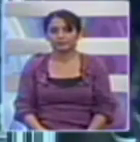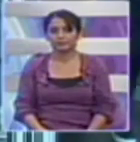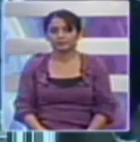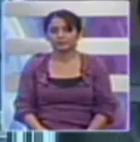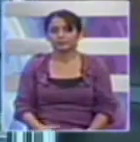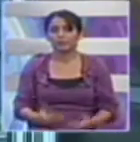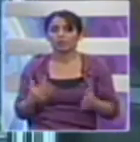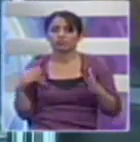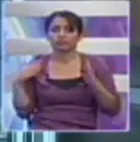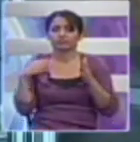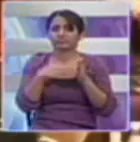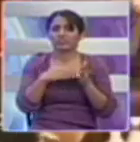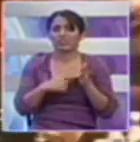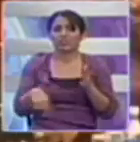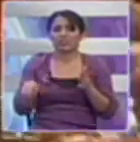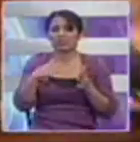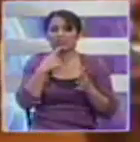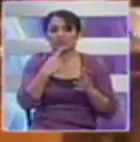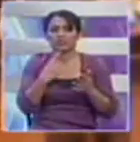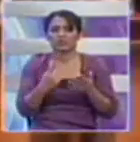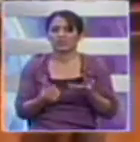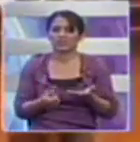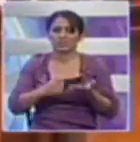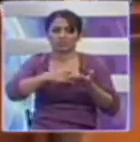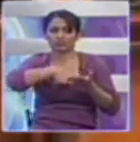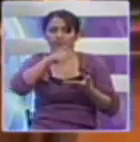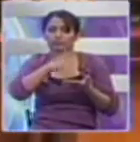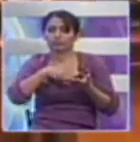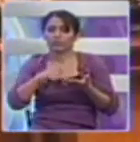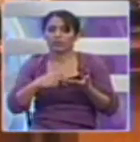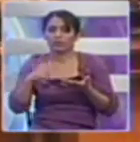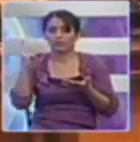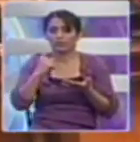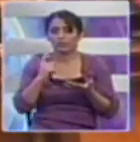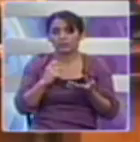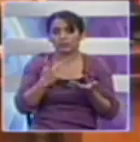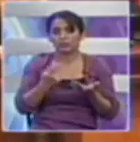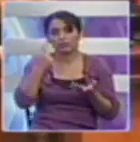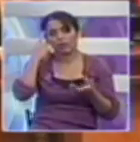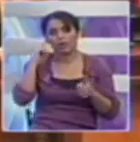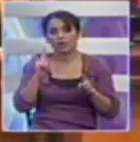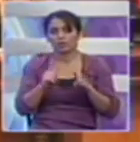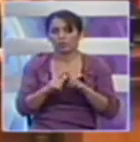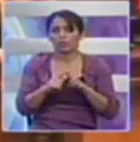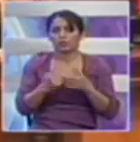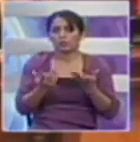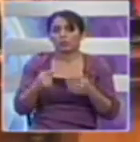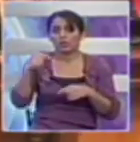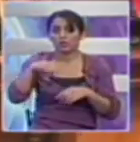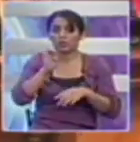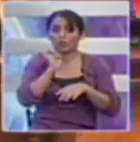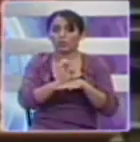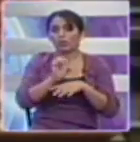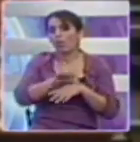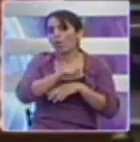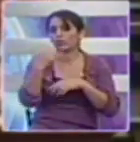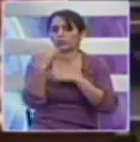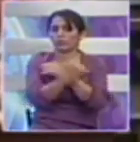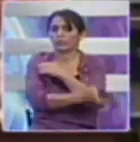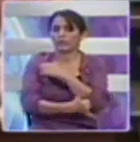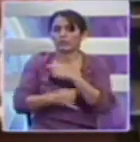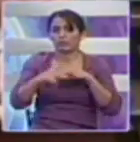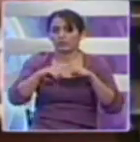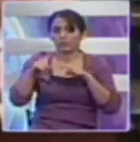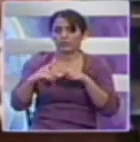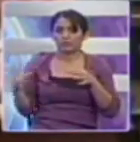en que se deben generar las condiciones para la firma de acuerdos comerciales entre nuestro país y otros de la esfera mundial, pero